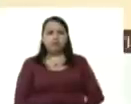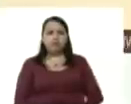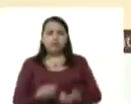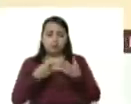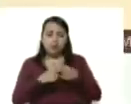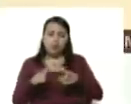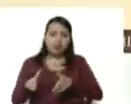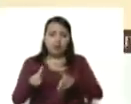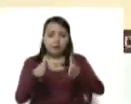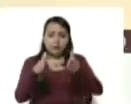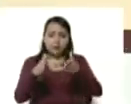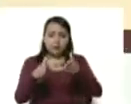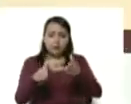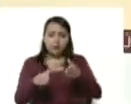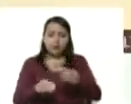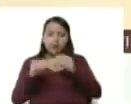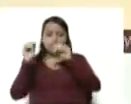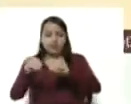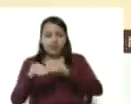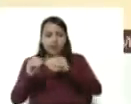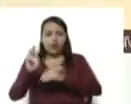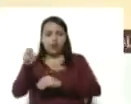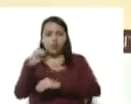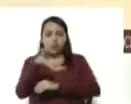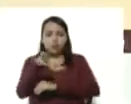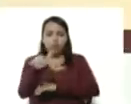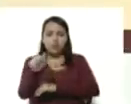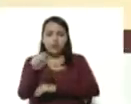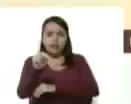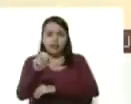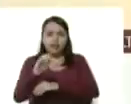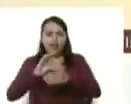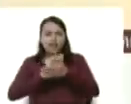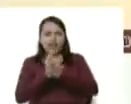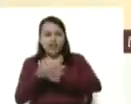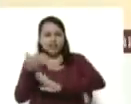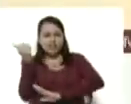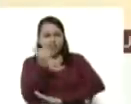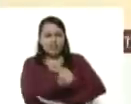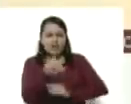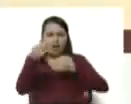que persiste Guyana es asesinar el Acuerdo de Ginebra de